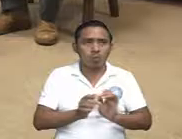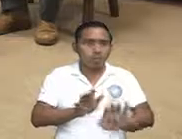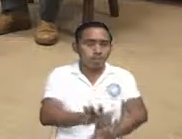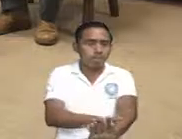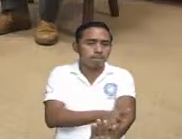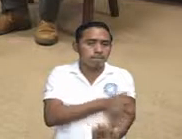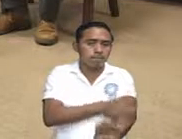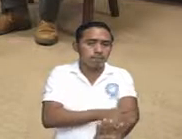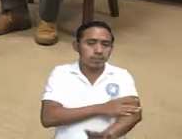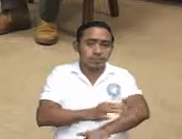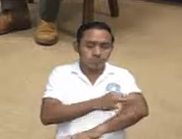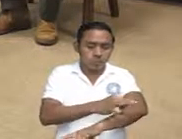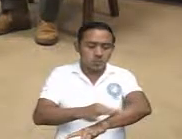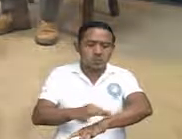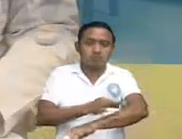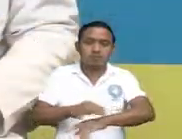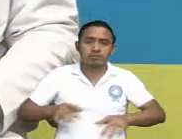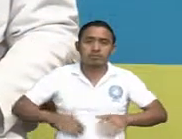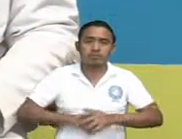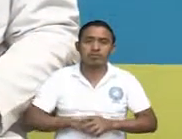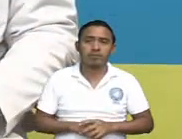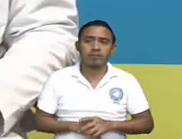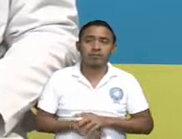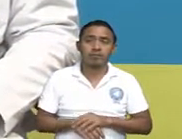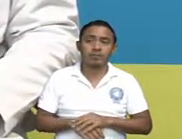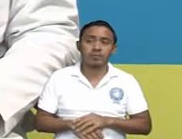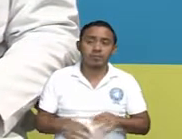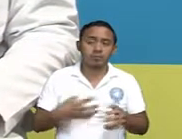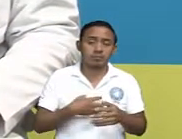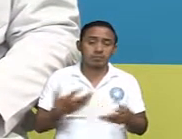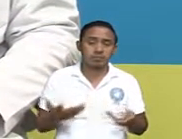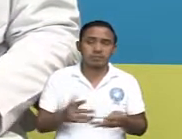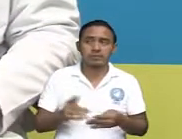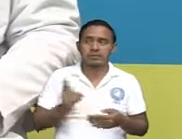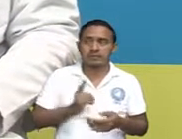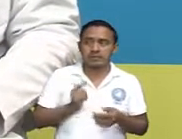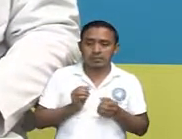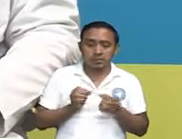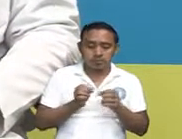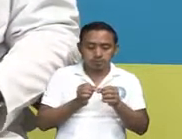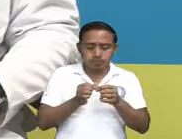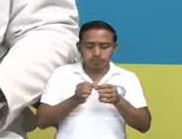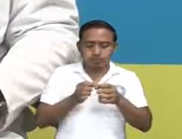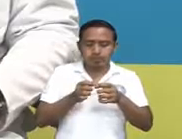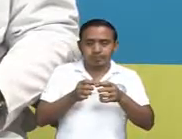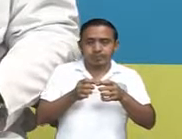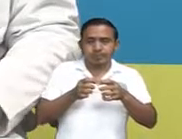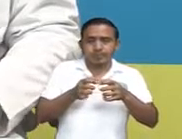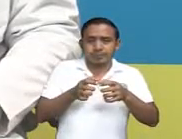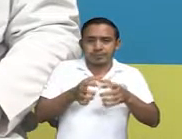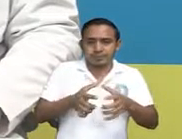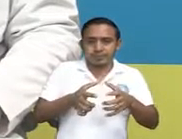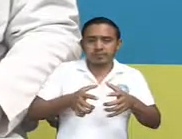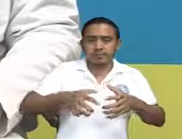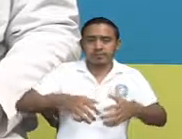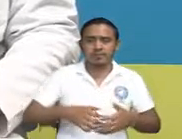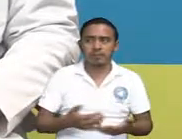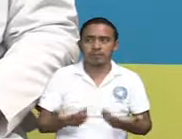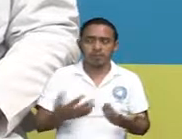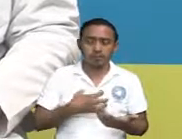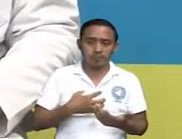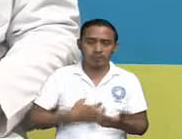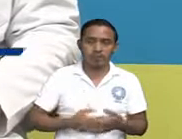que por razones ajenas a ellas mismas tienden a dilatarse, a hacerse un poco más grandes en